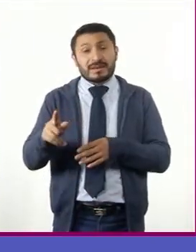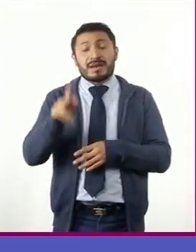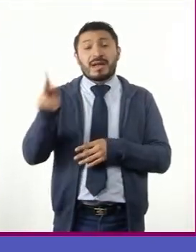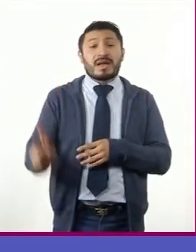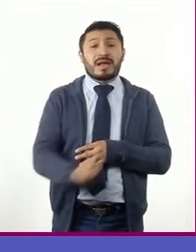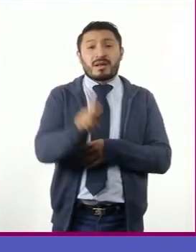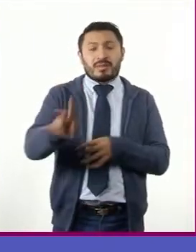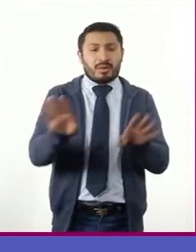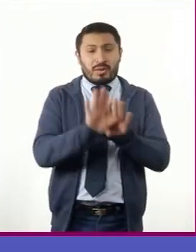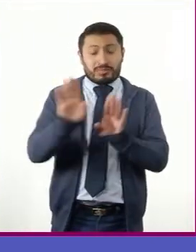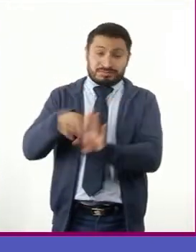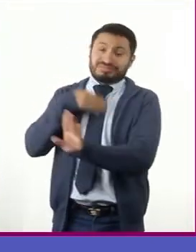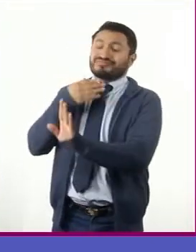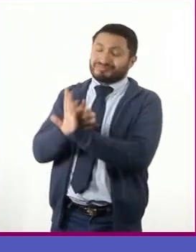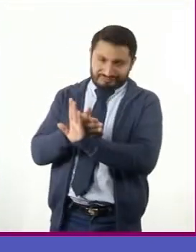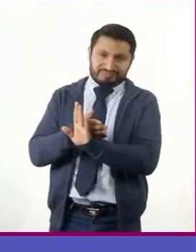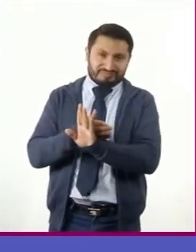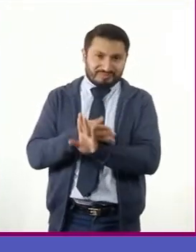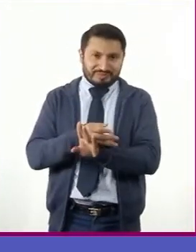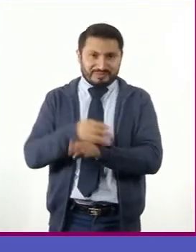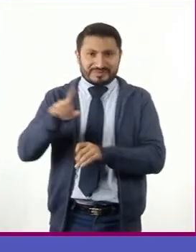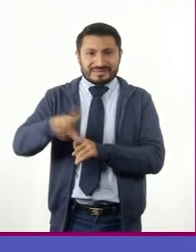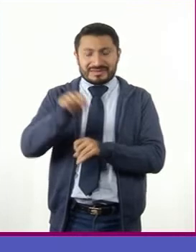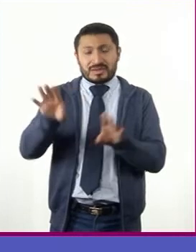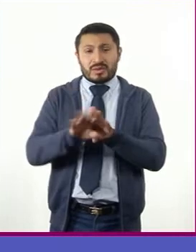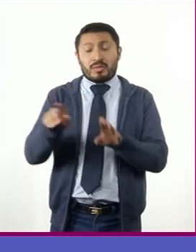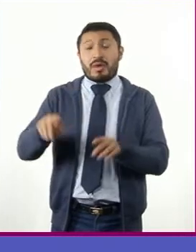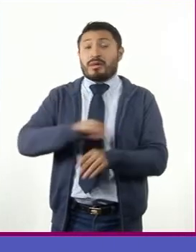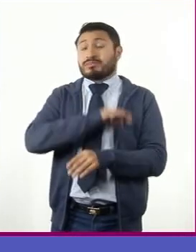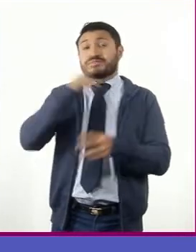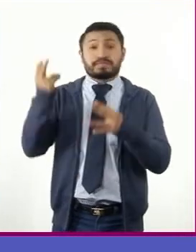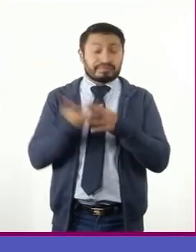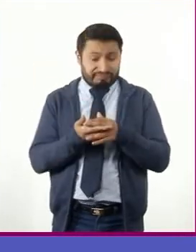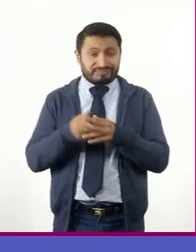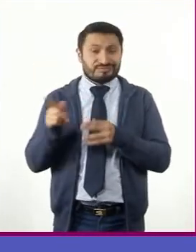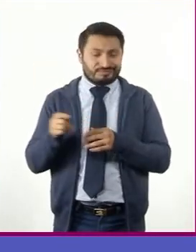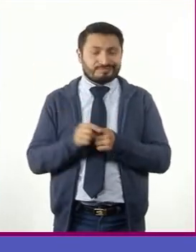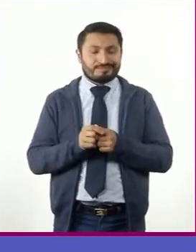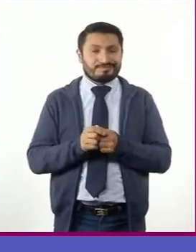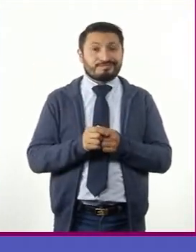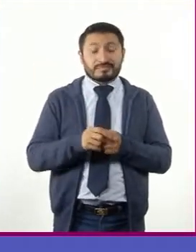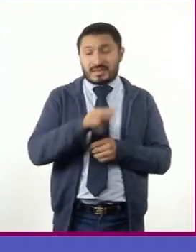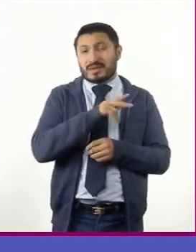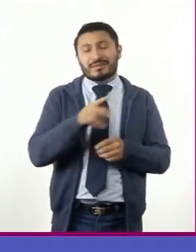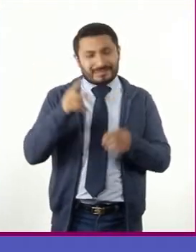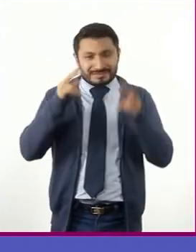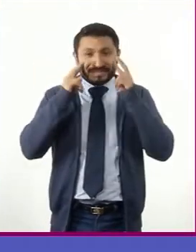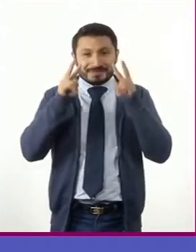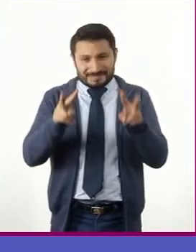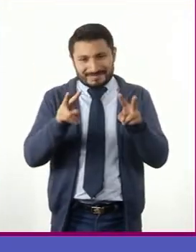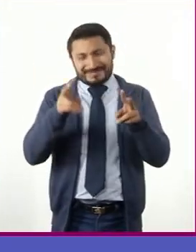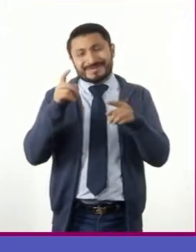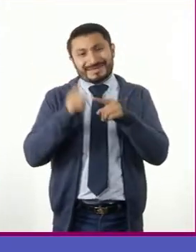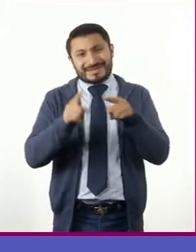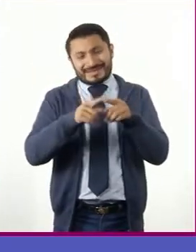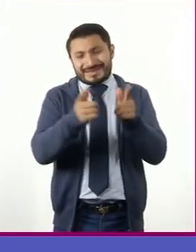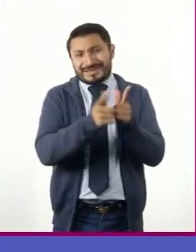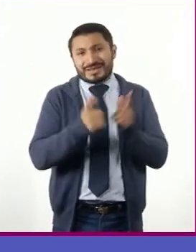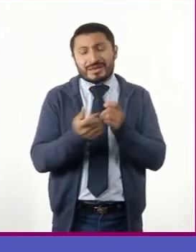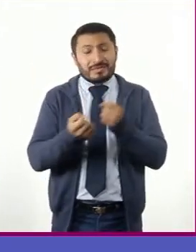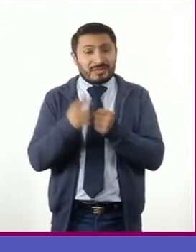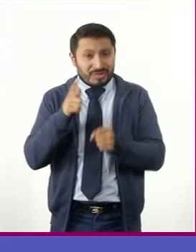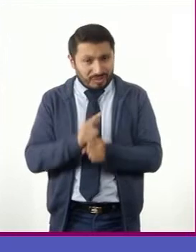se rebela contra él y acaban dándole muerte. Y entonces podemos ver allí estos diferentes grupos